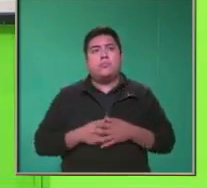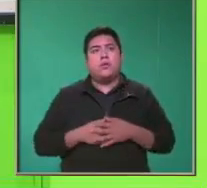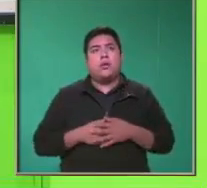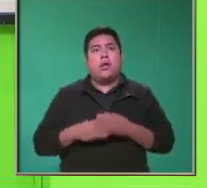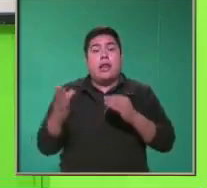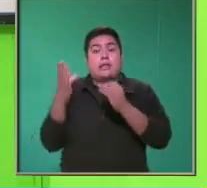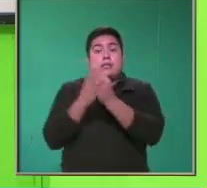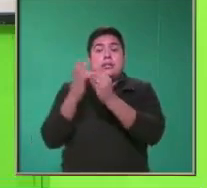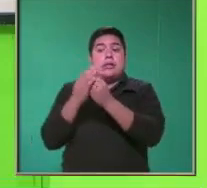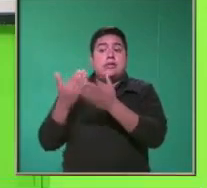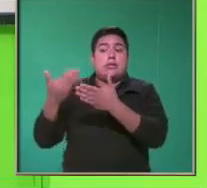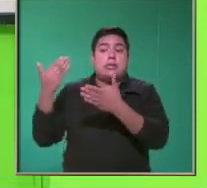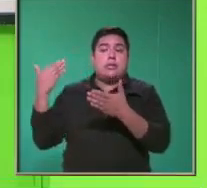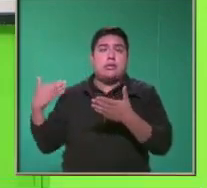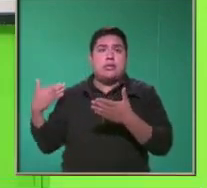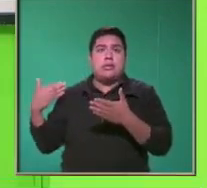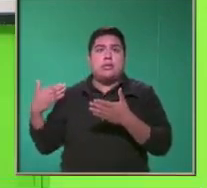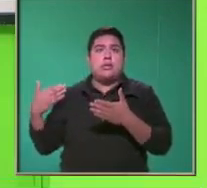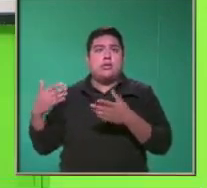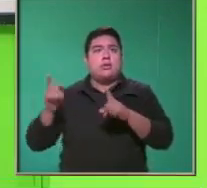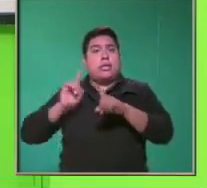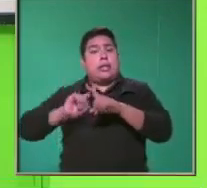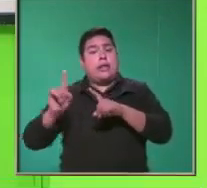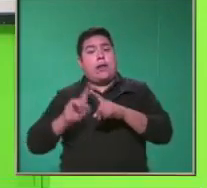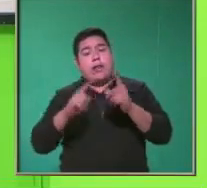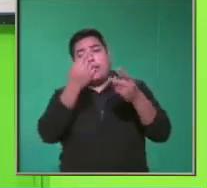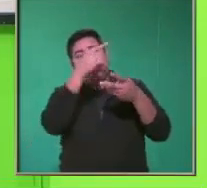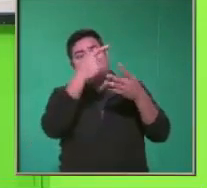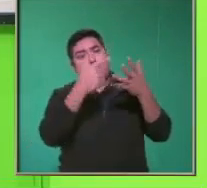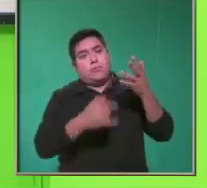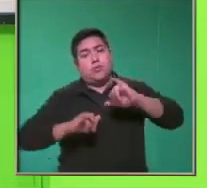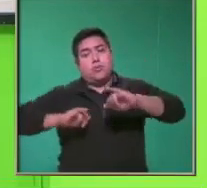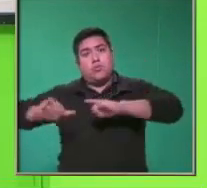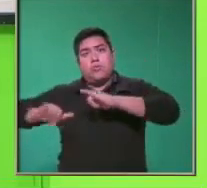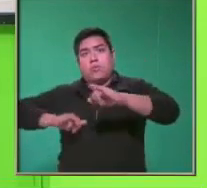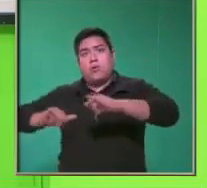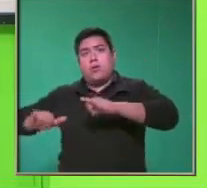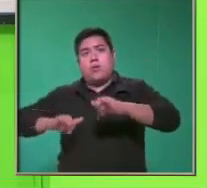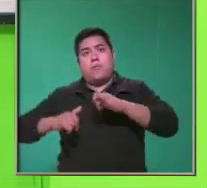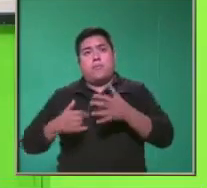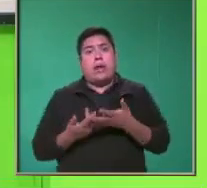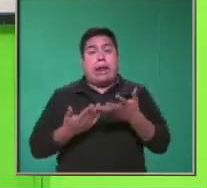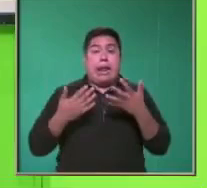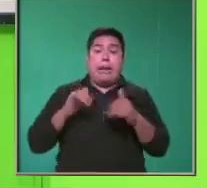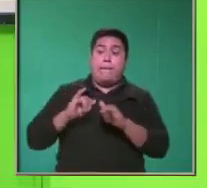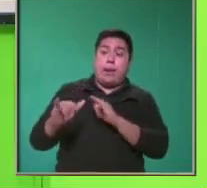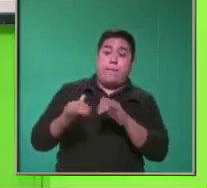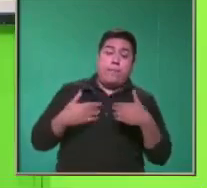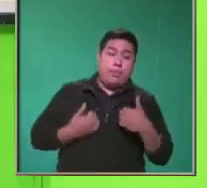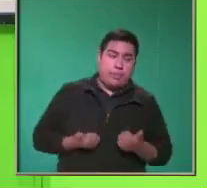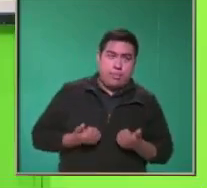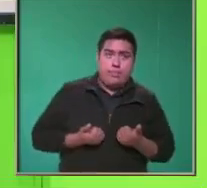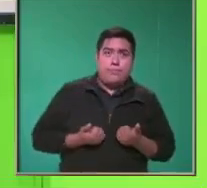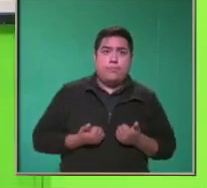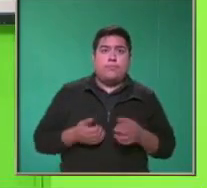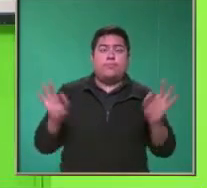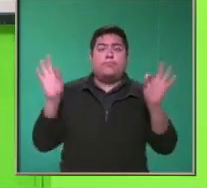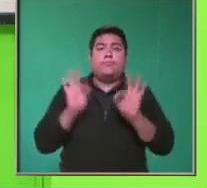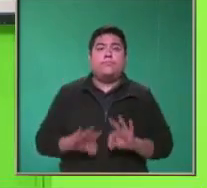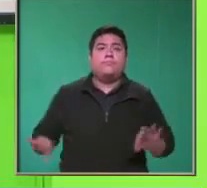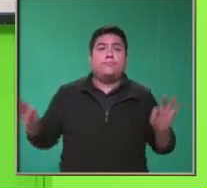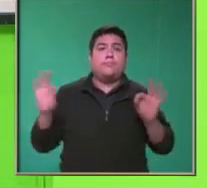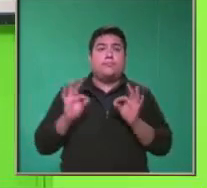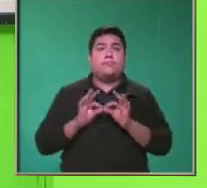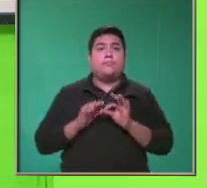clases atrás los elementos de un mapa y que veíamos que para poder leer un mapa es importante